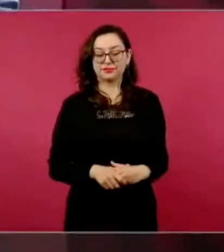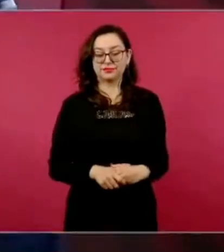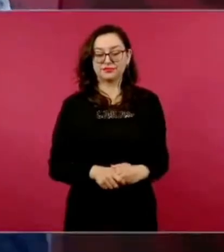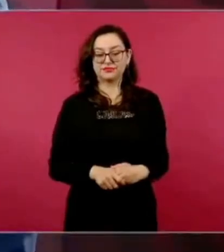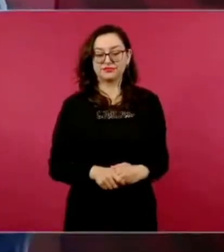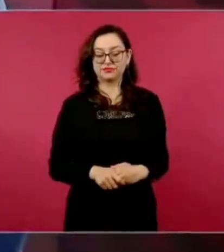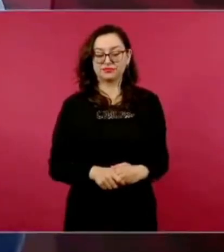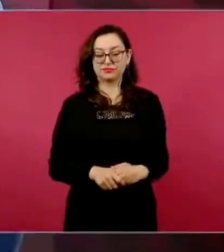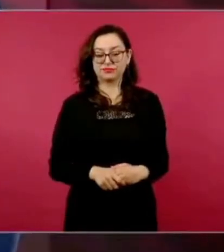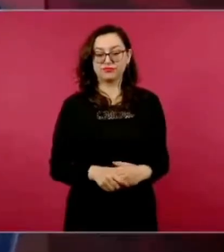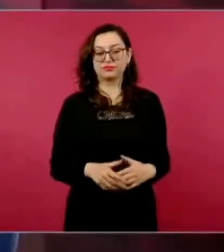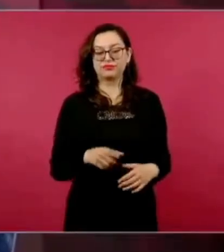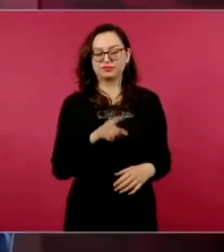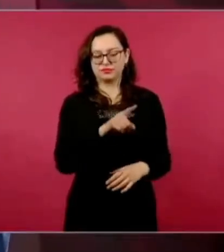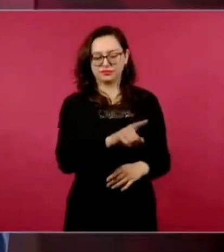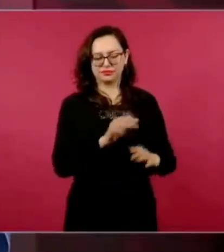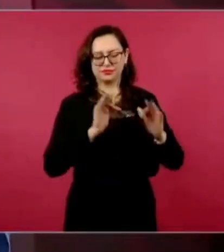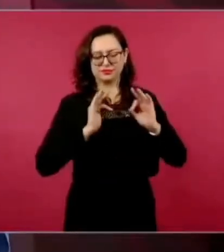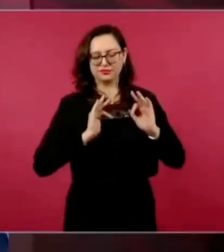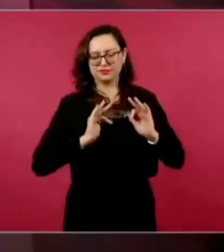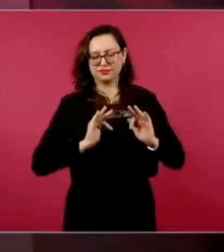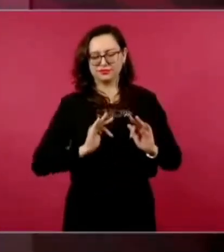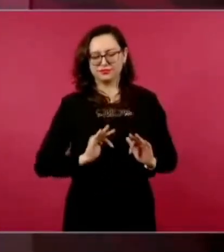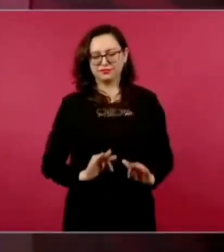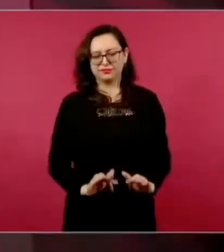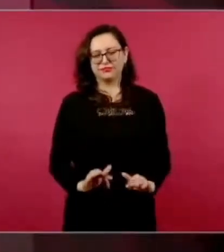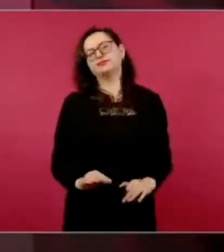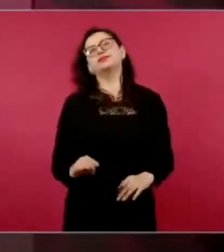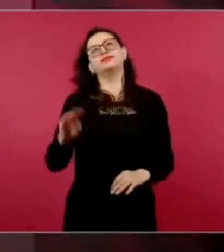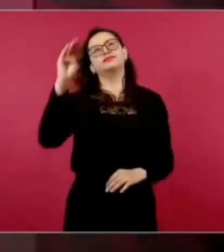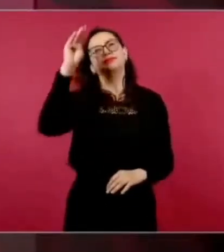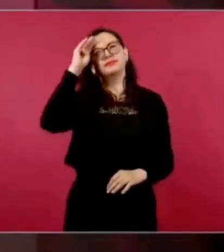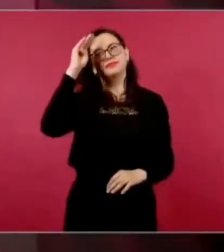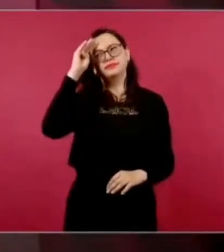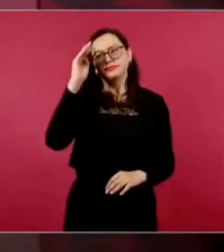que le piensen, porque es conveniente